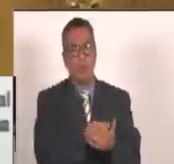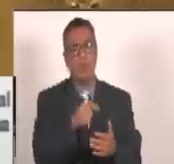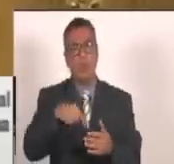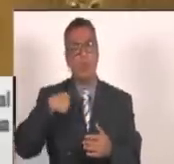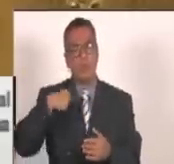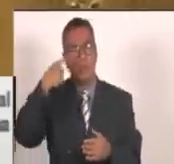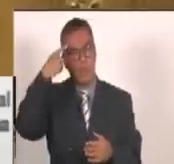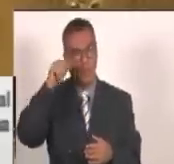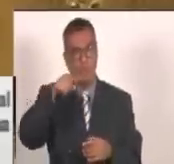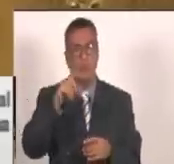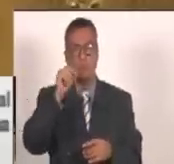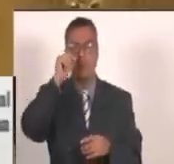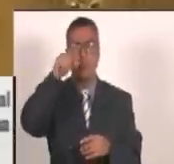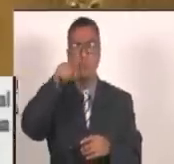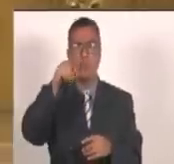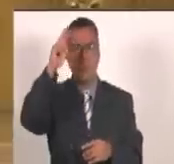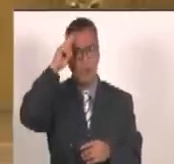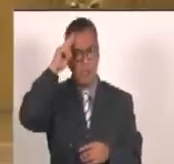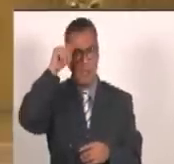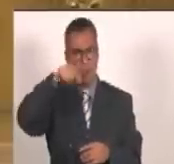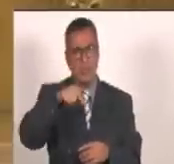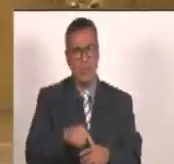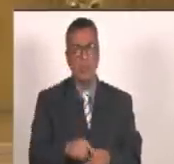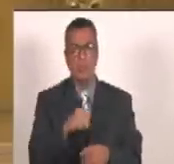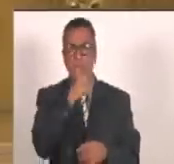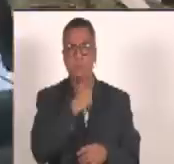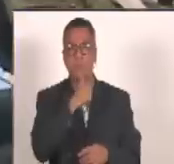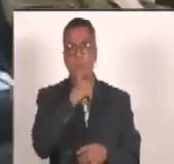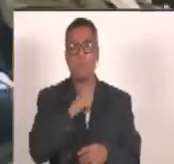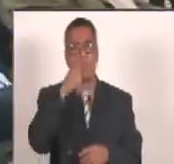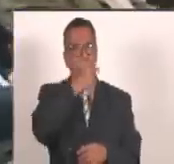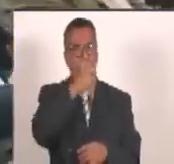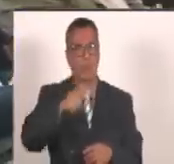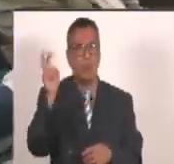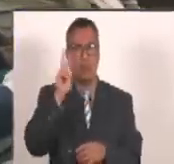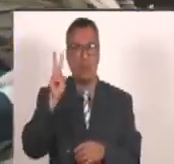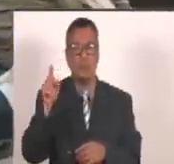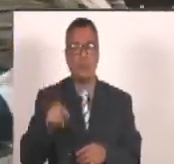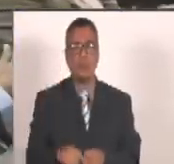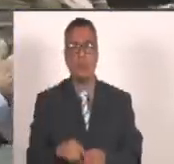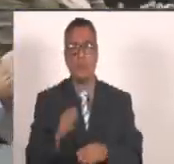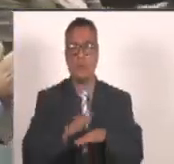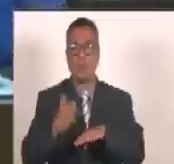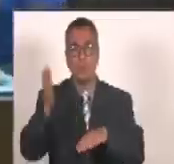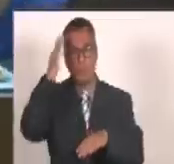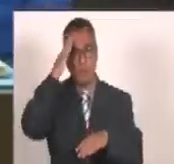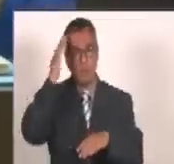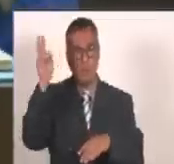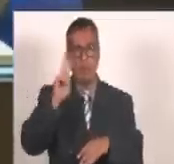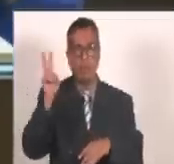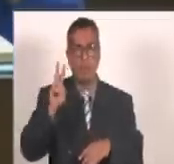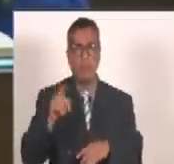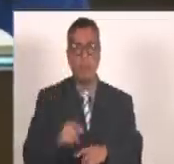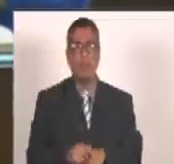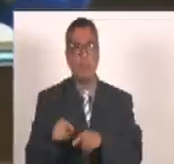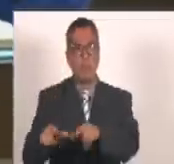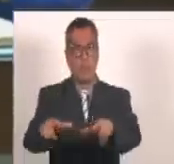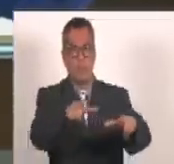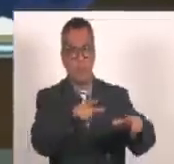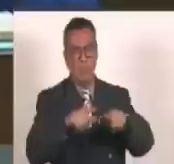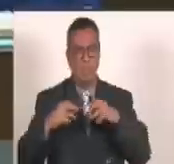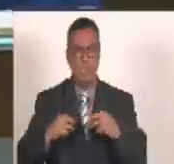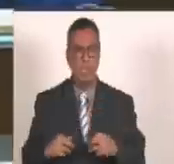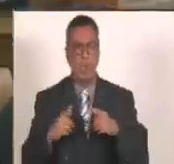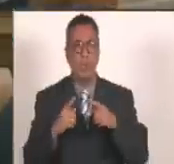porque creen, admiran y respetan la resistencia del pueblo venezolano. Y porque saben que Venezuela es la tierra de